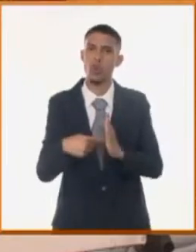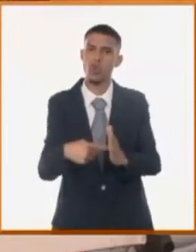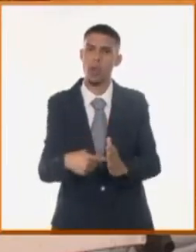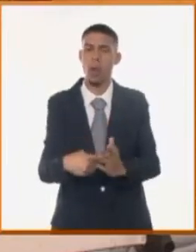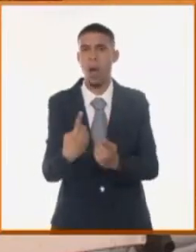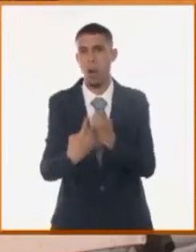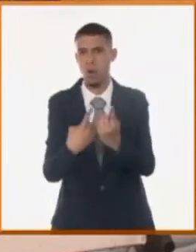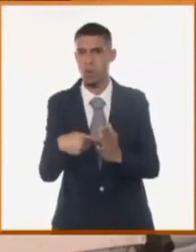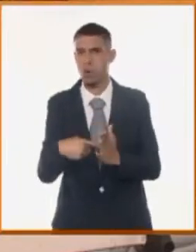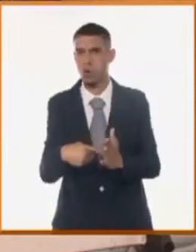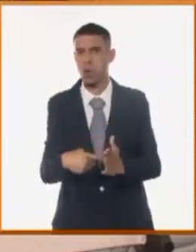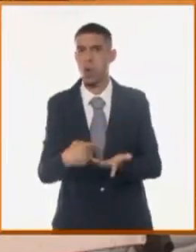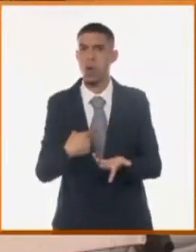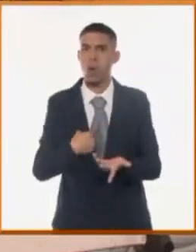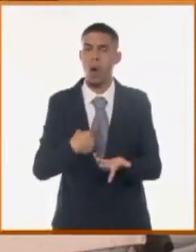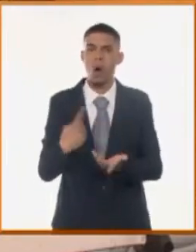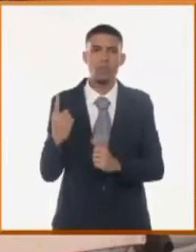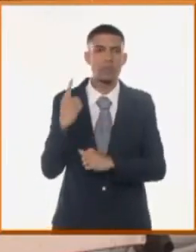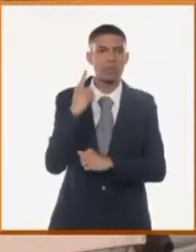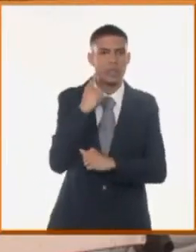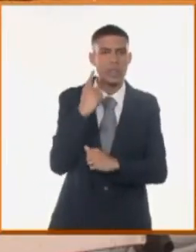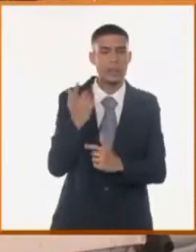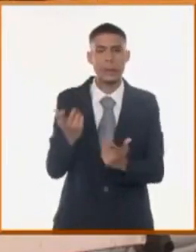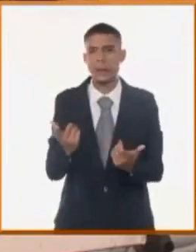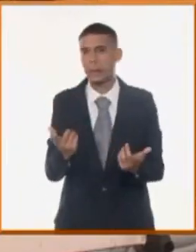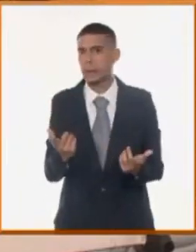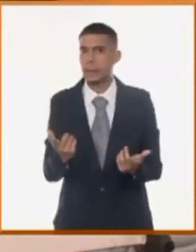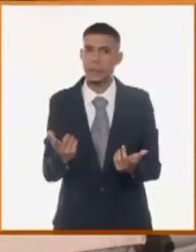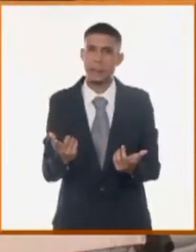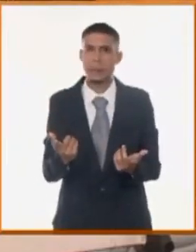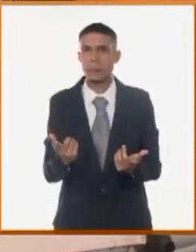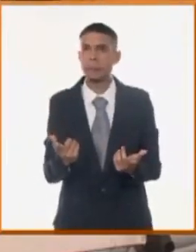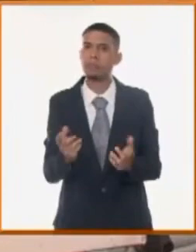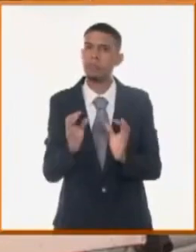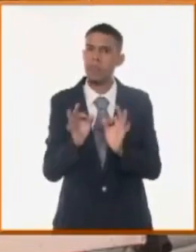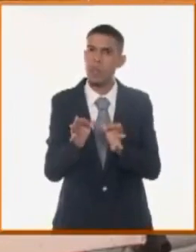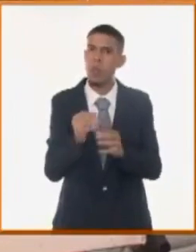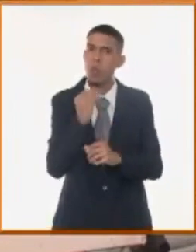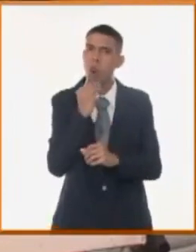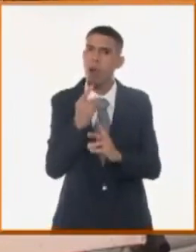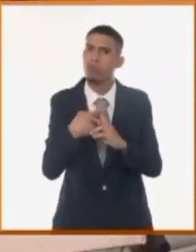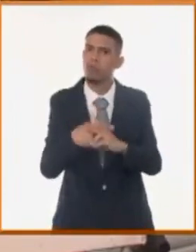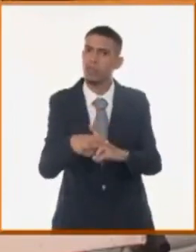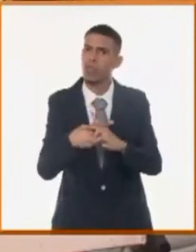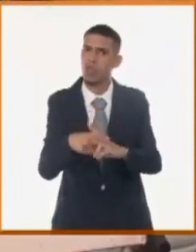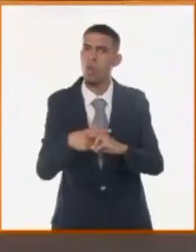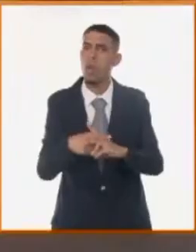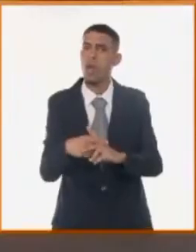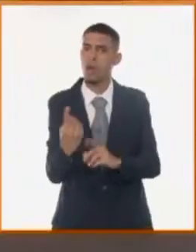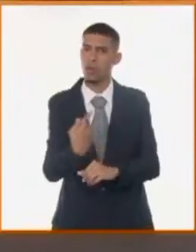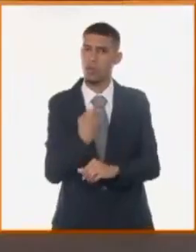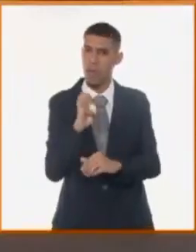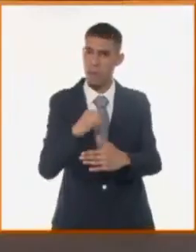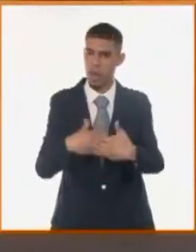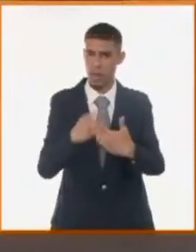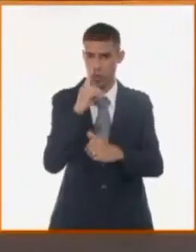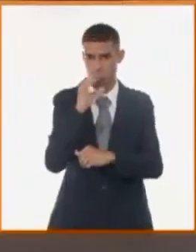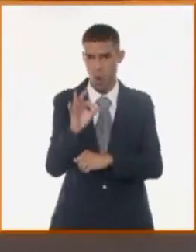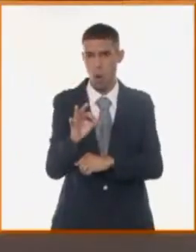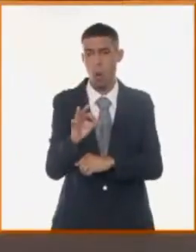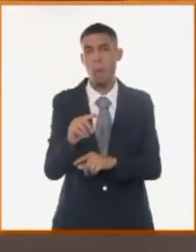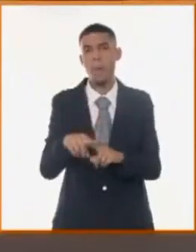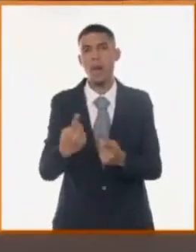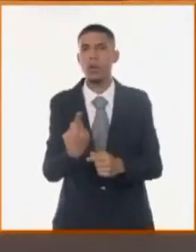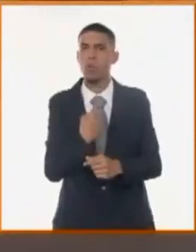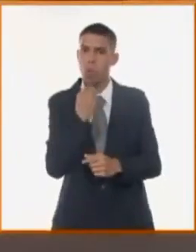criterios no necesariamente van a ser gestionados por nuestro grupo empresarial, pero por supuesto somos todos